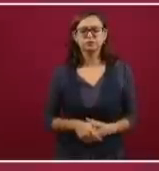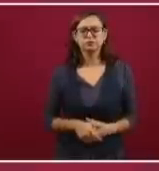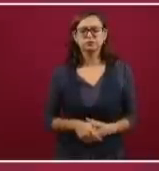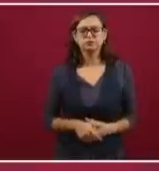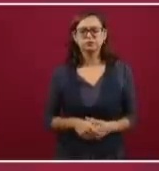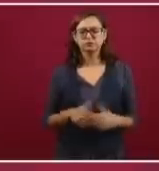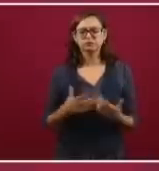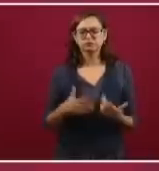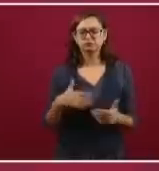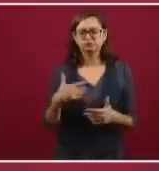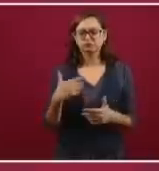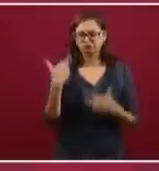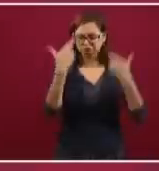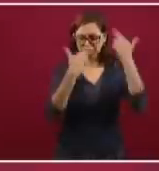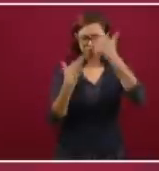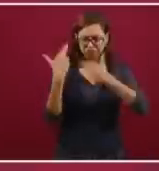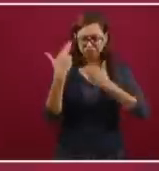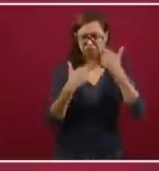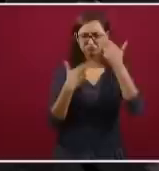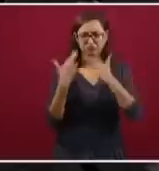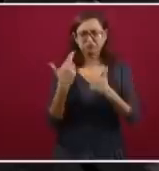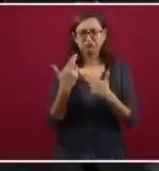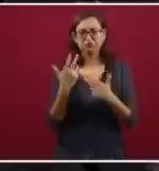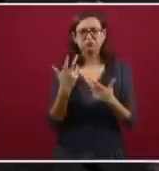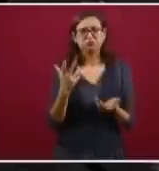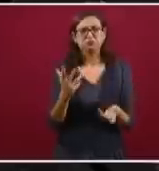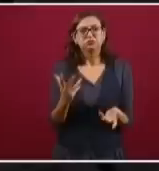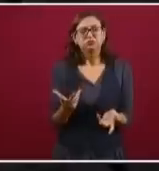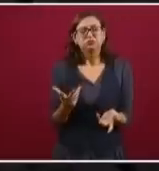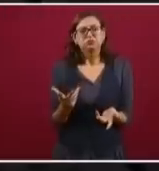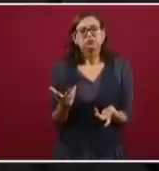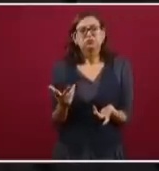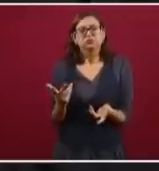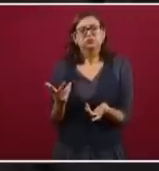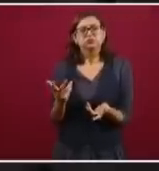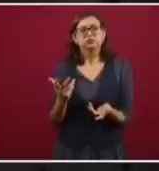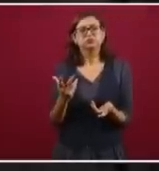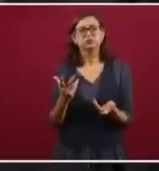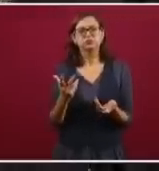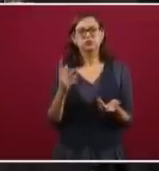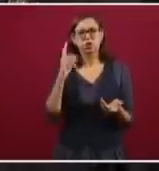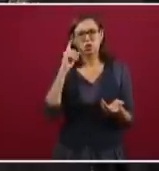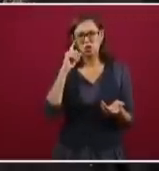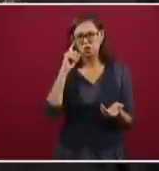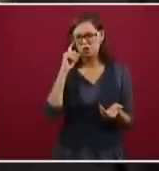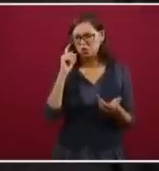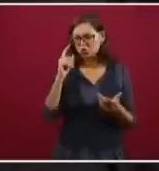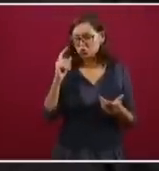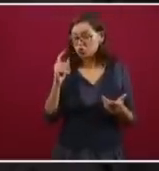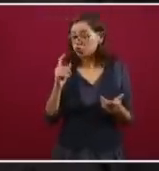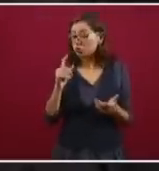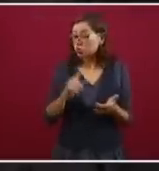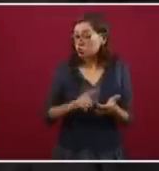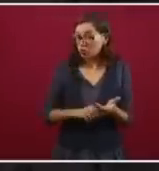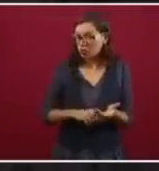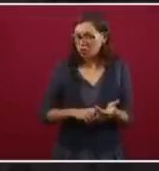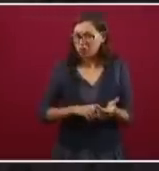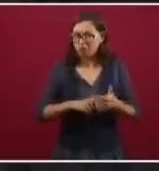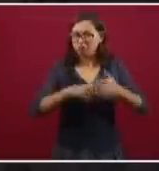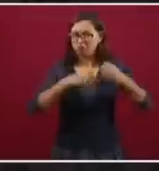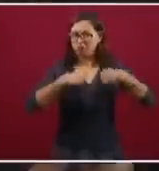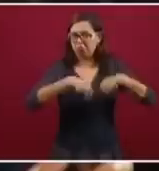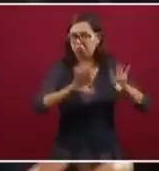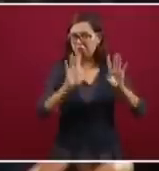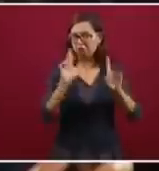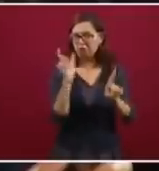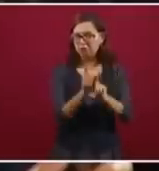a revisar. No creo que se le haya dejado sin